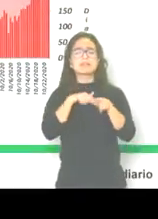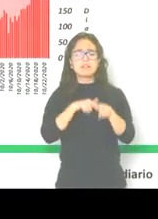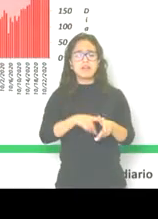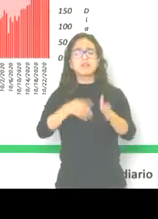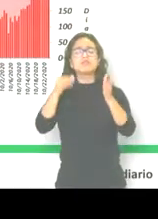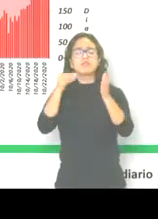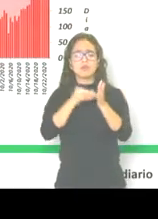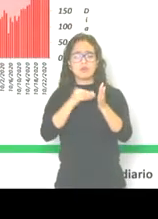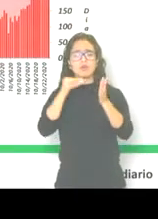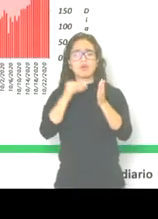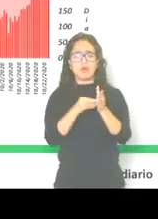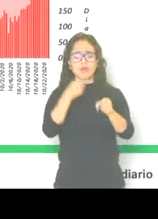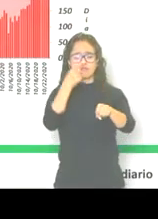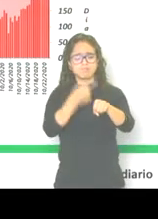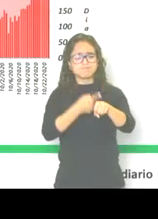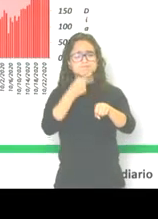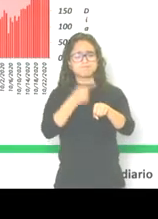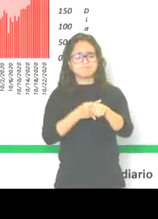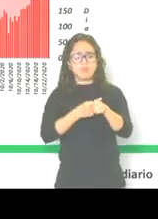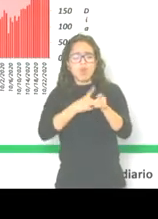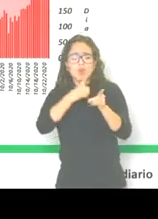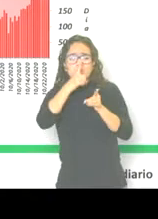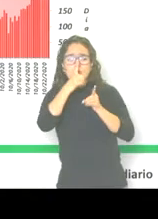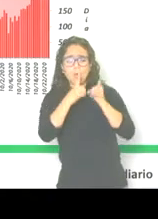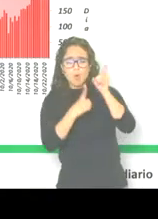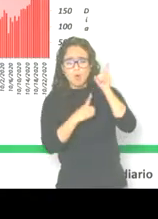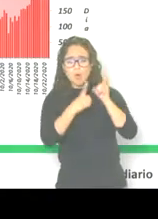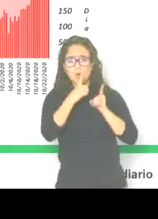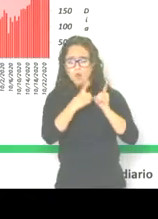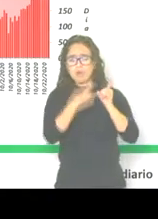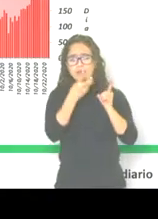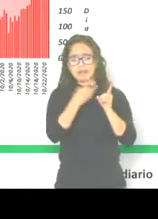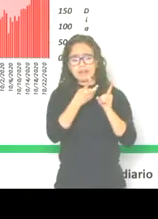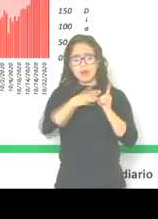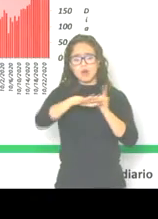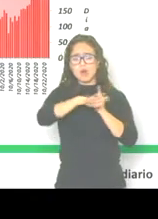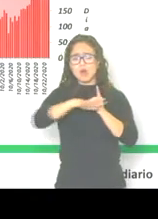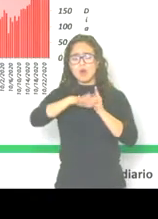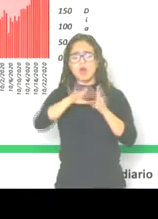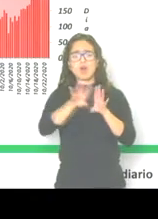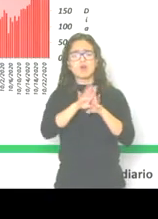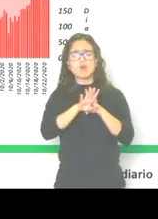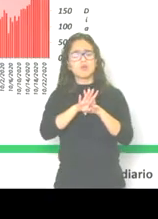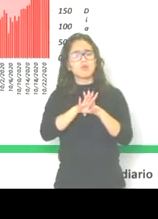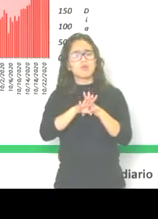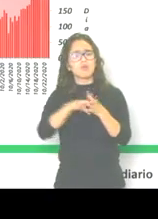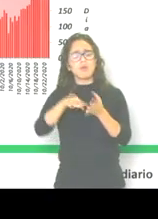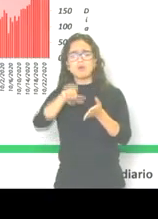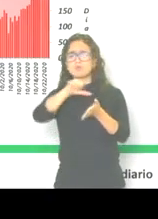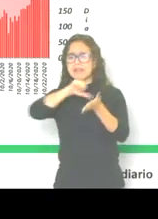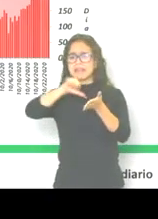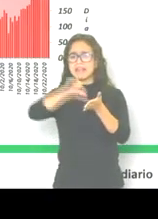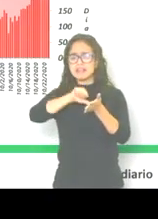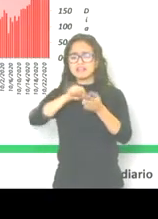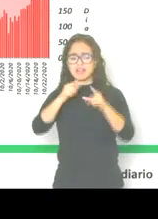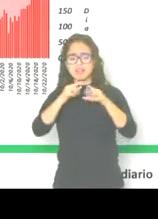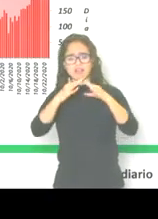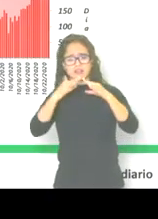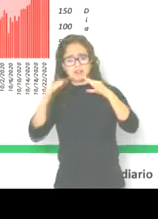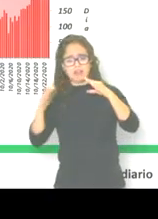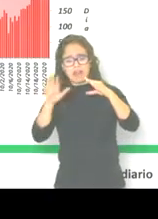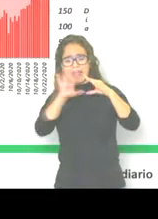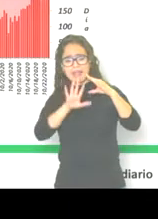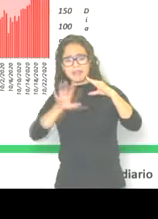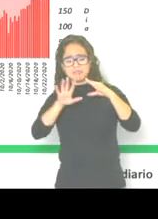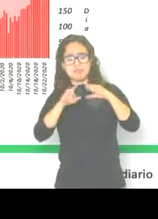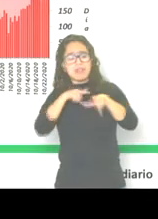sigue habiendo más casos sospechosos, sobre todo en la zona metropolitana, pero en todo el estado se están investigando,